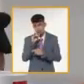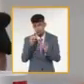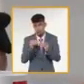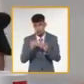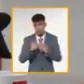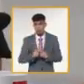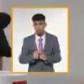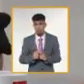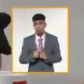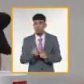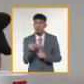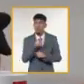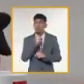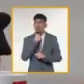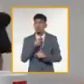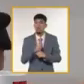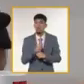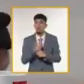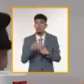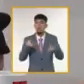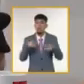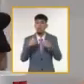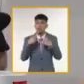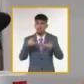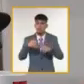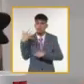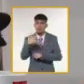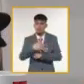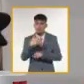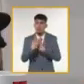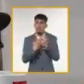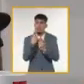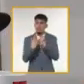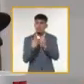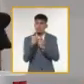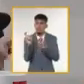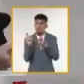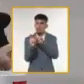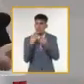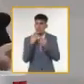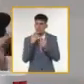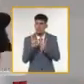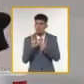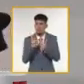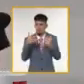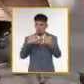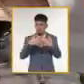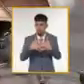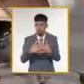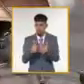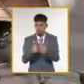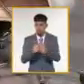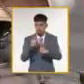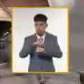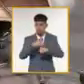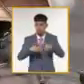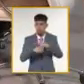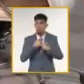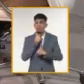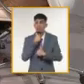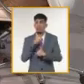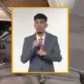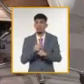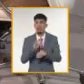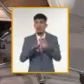pero puede también existir un registro popular. Que el reggaetón sexualice, eso no es negativo en sí mismo, porque el sexo, como parte de los procesos